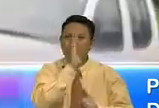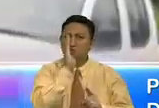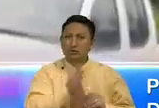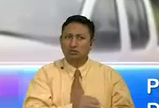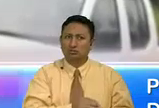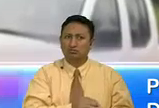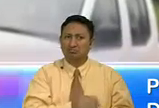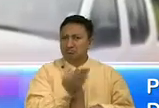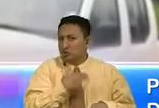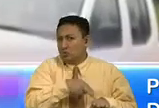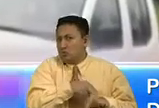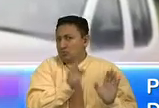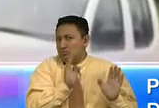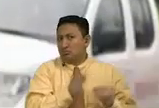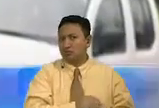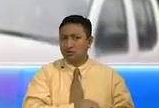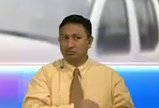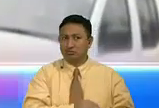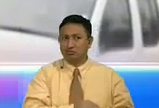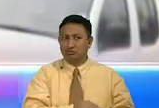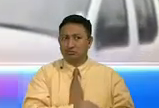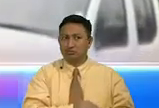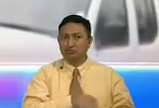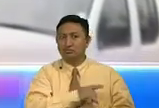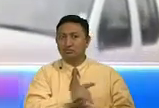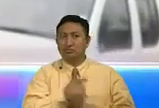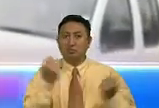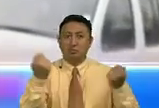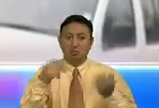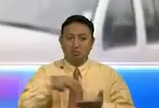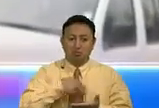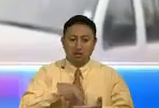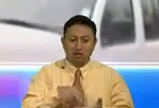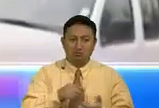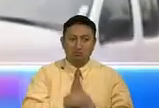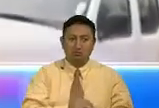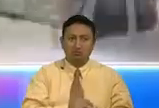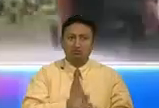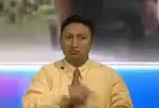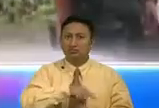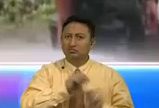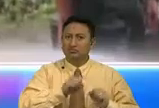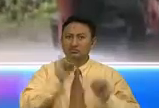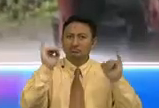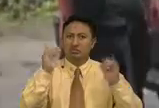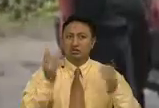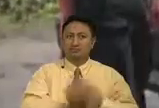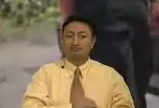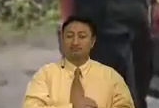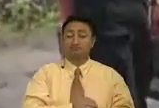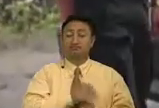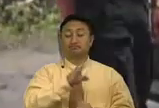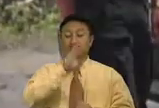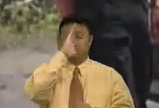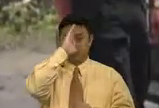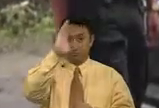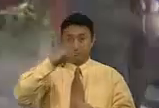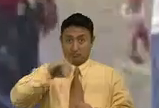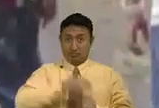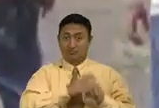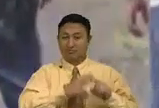normal, ellos cantaban donde quiera, por los bailes, bingo, donde quieran divertido ellos. La Dinasec ya investiga este nuevo hecho de